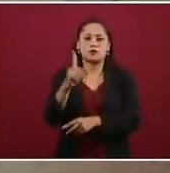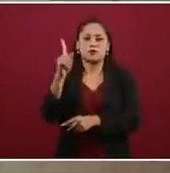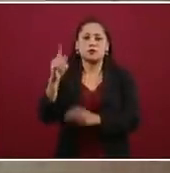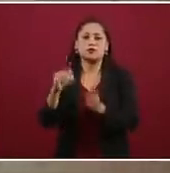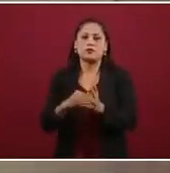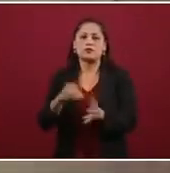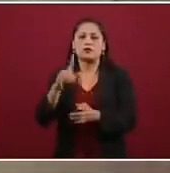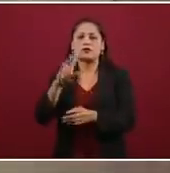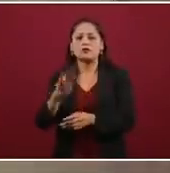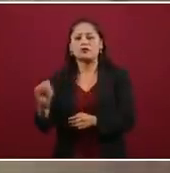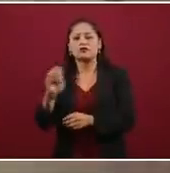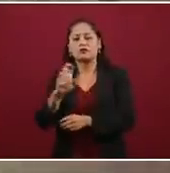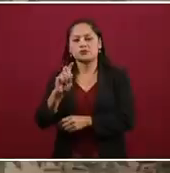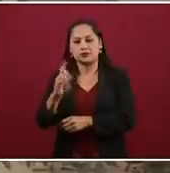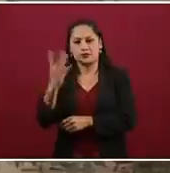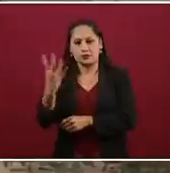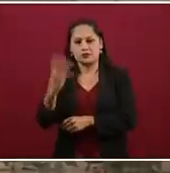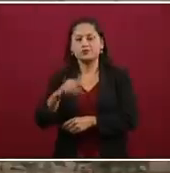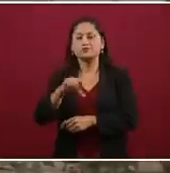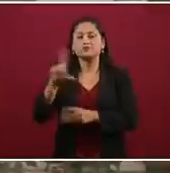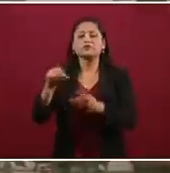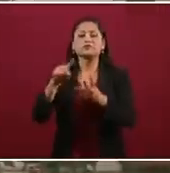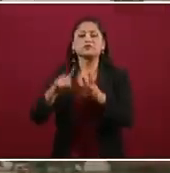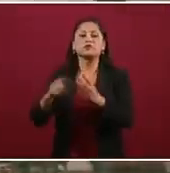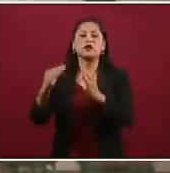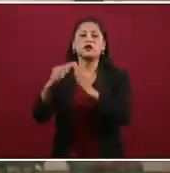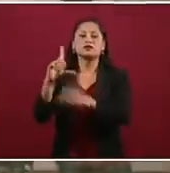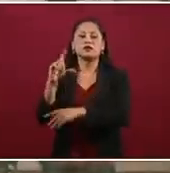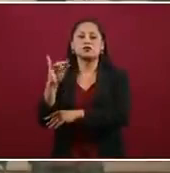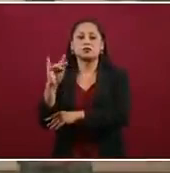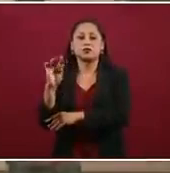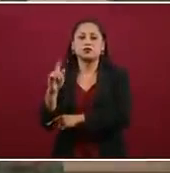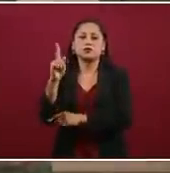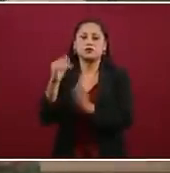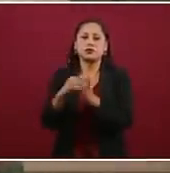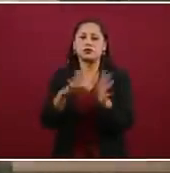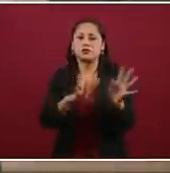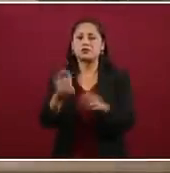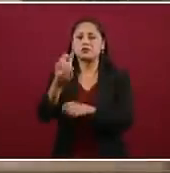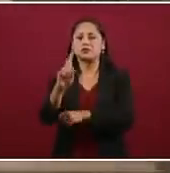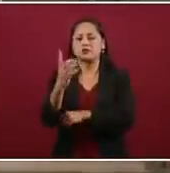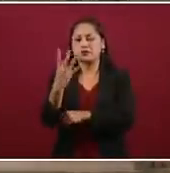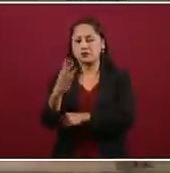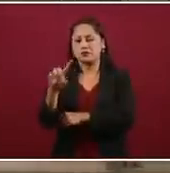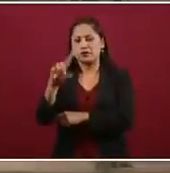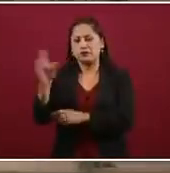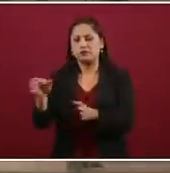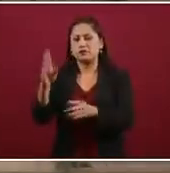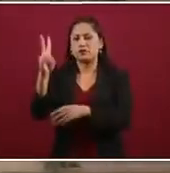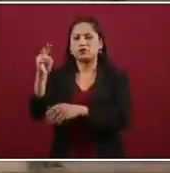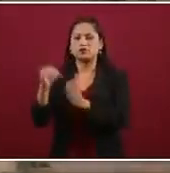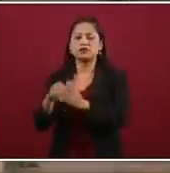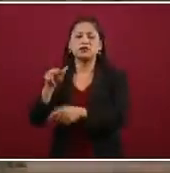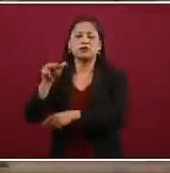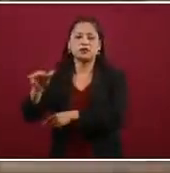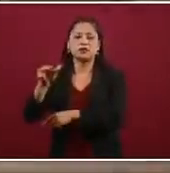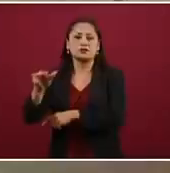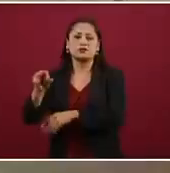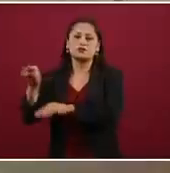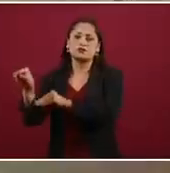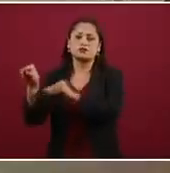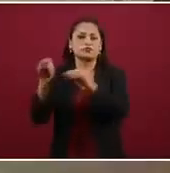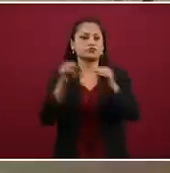hasta 1934, y Los Pinos, de 1934 hasta el año 2018,